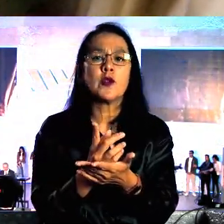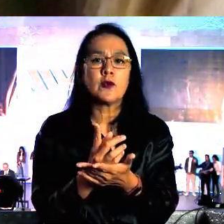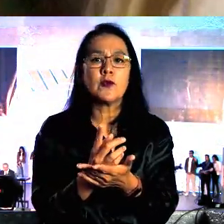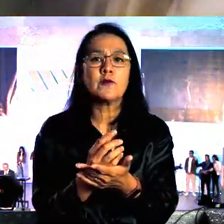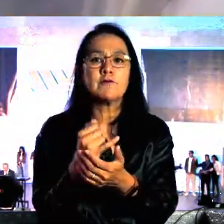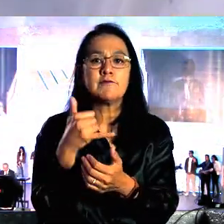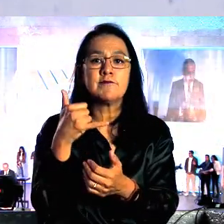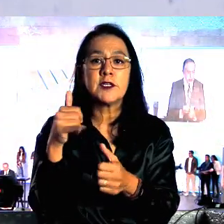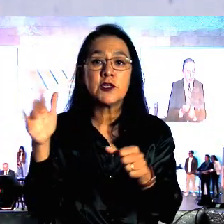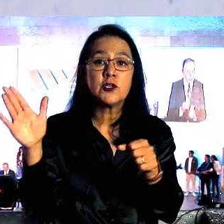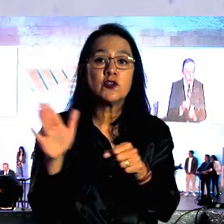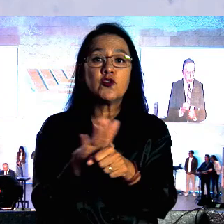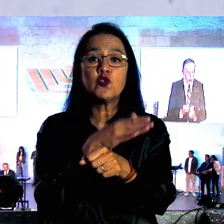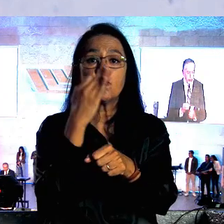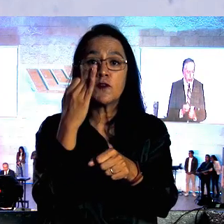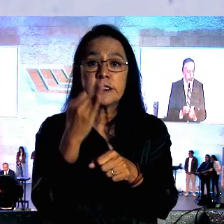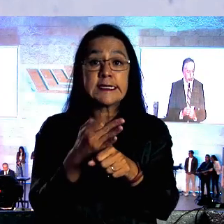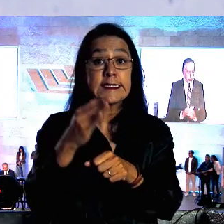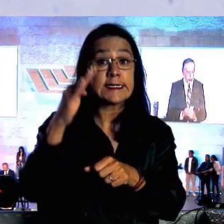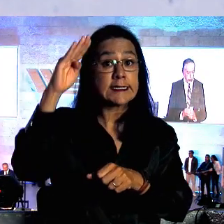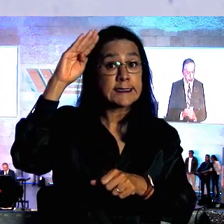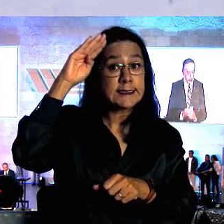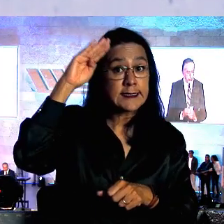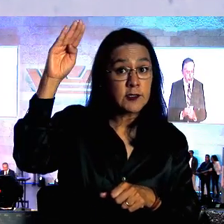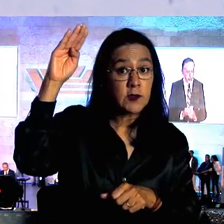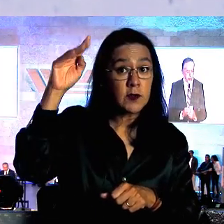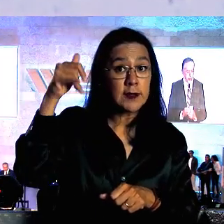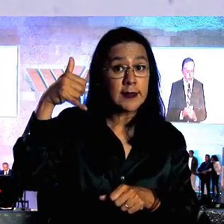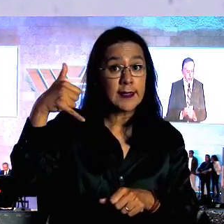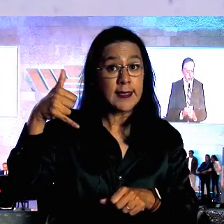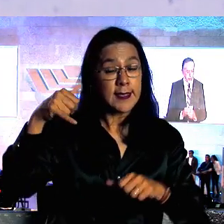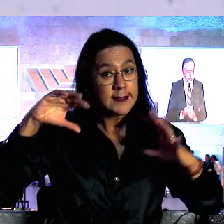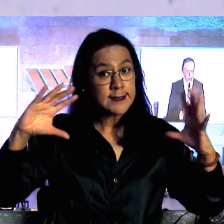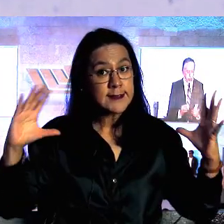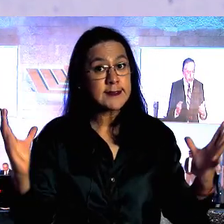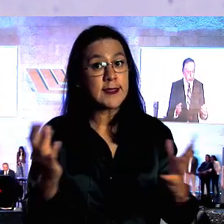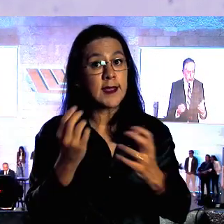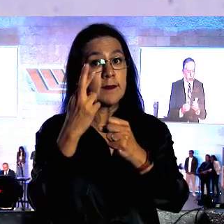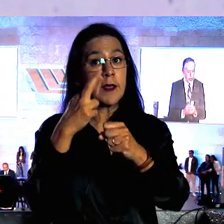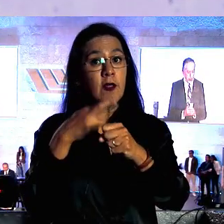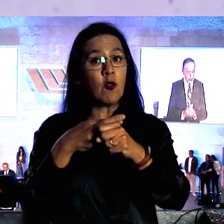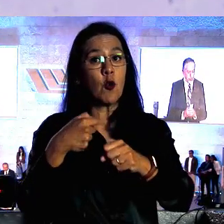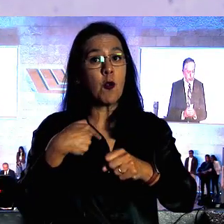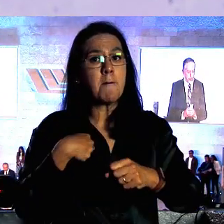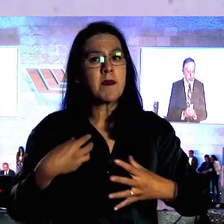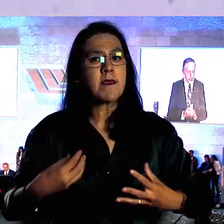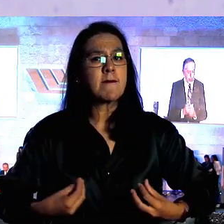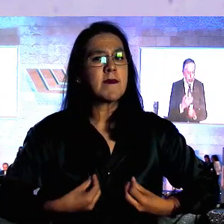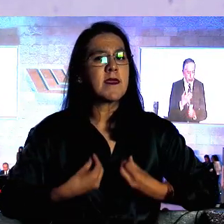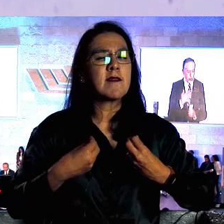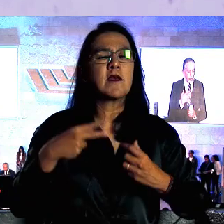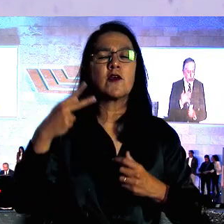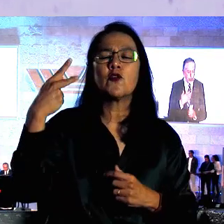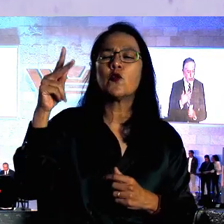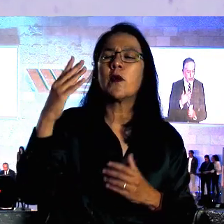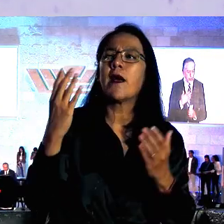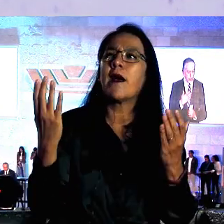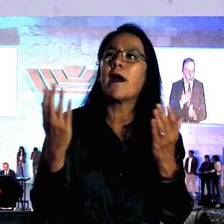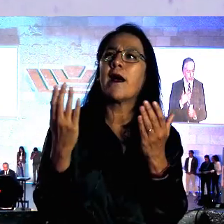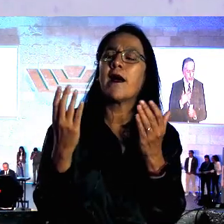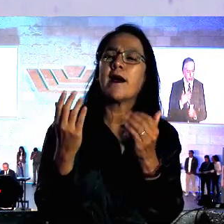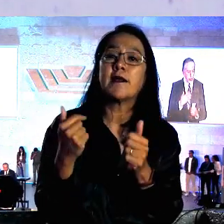y suficiente Señor y Salvador mi vida es tuya haz con ella